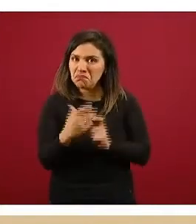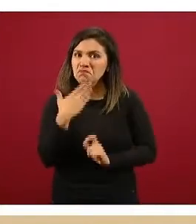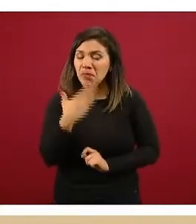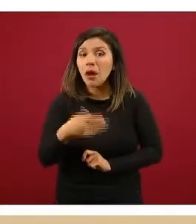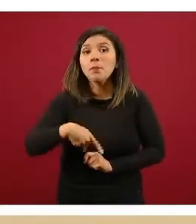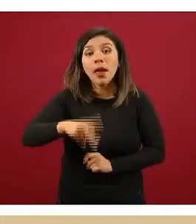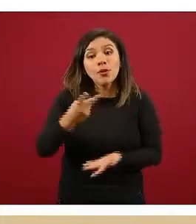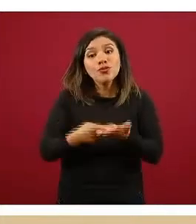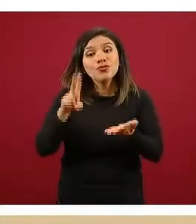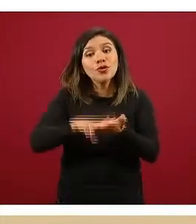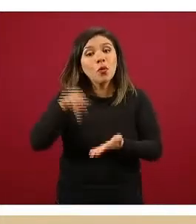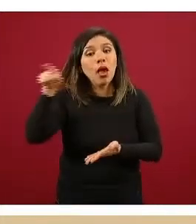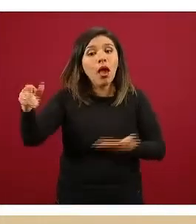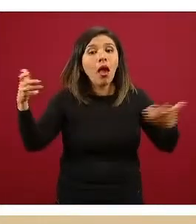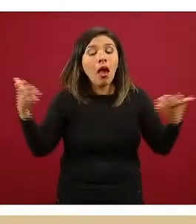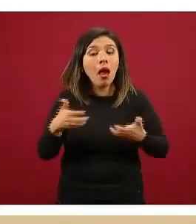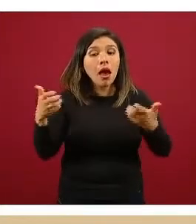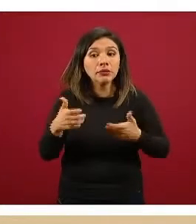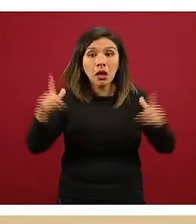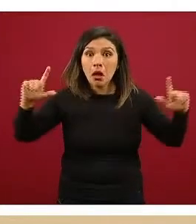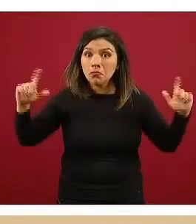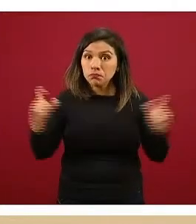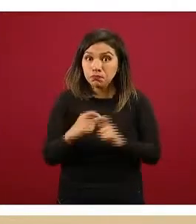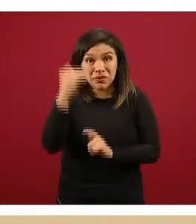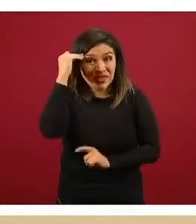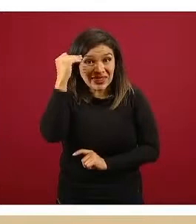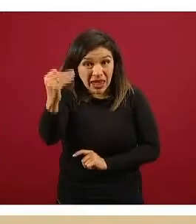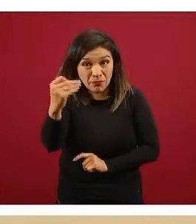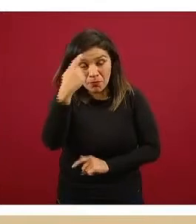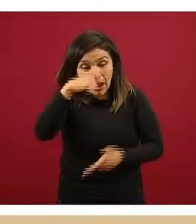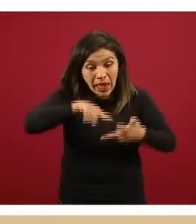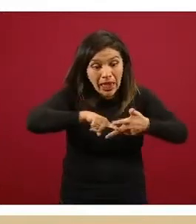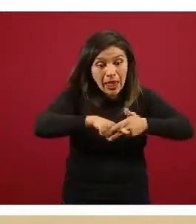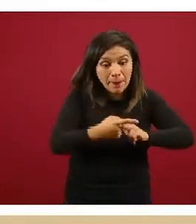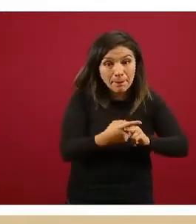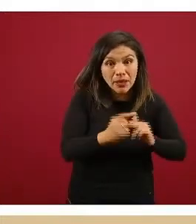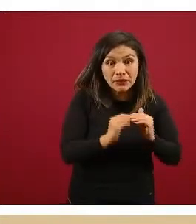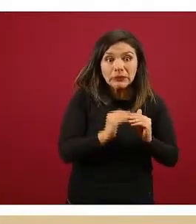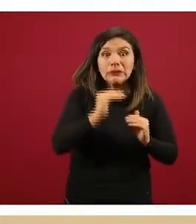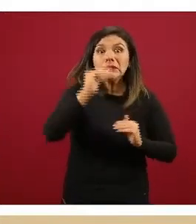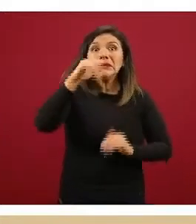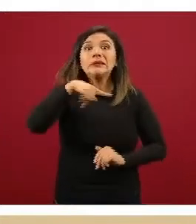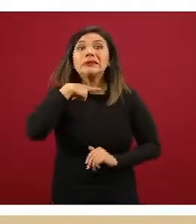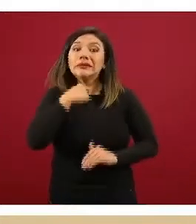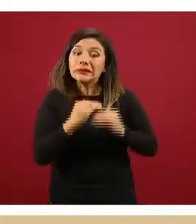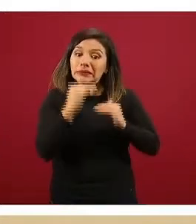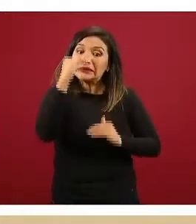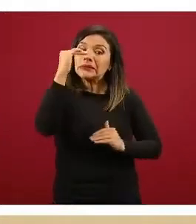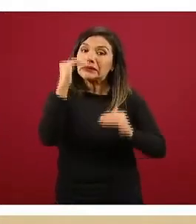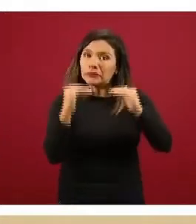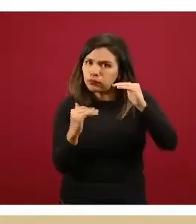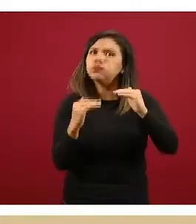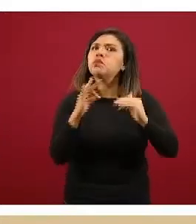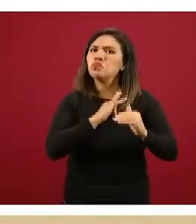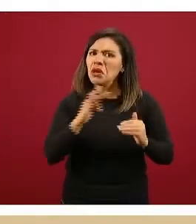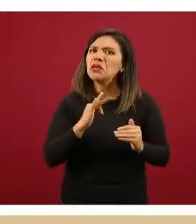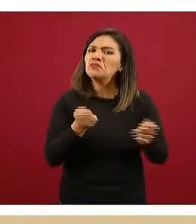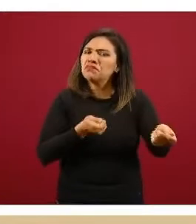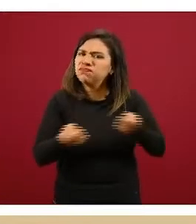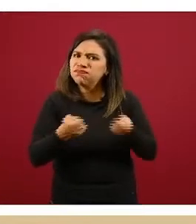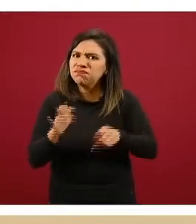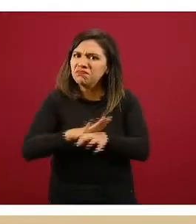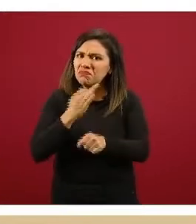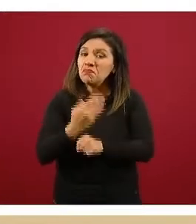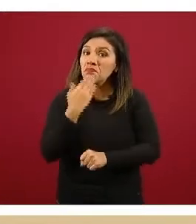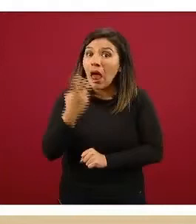además lograron no solo reducir el tiempo en el que empezó a descender la curva, sino la cantidad de casos por millón de habitantes,